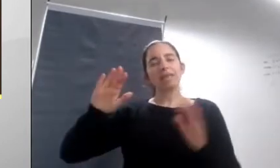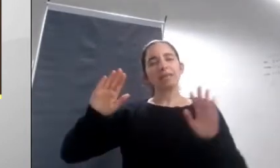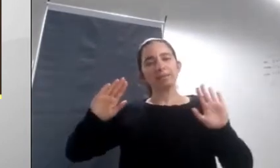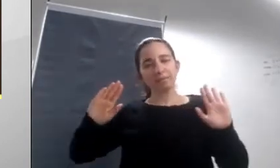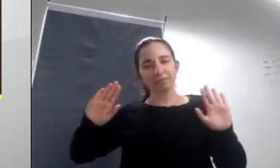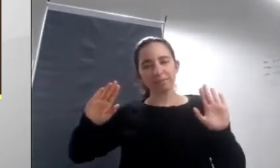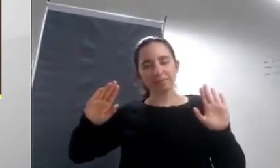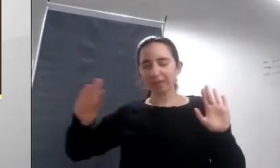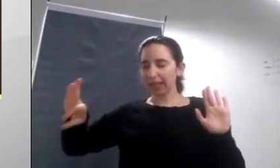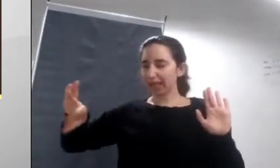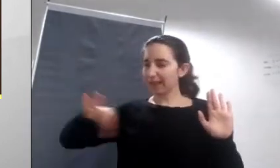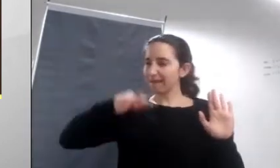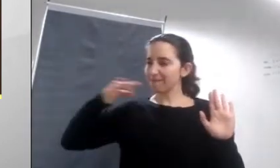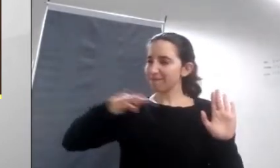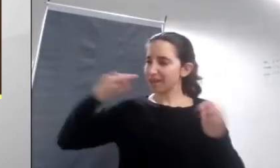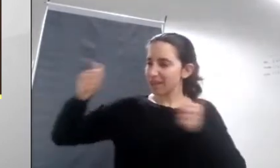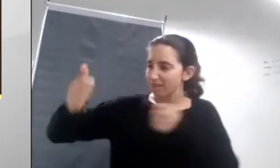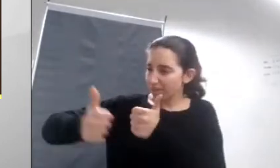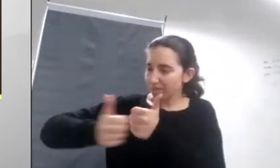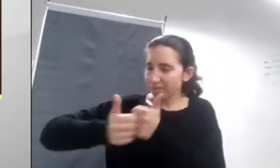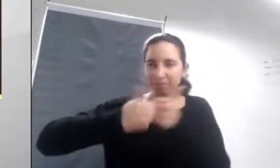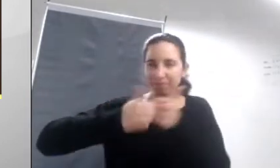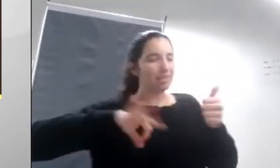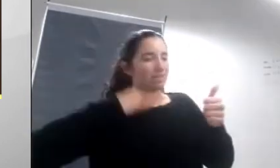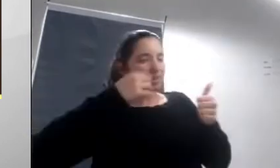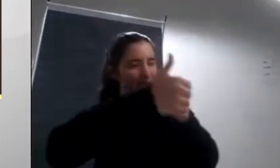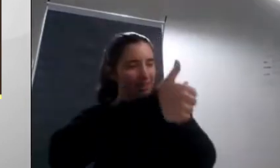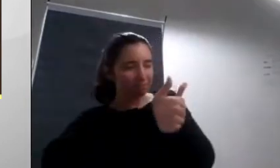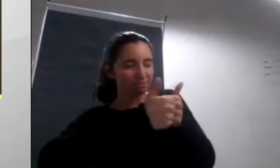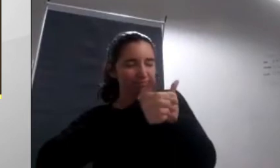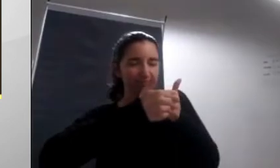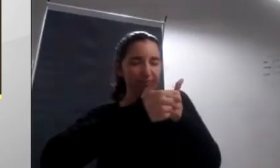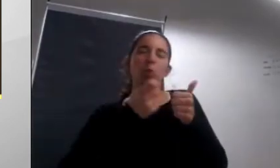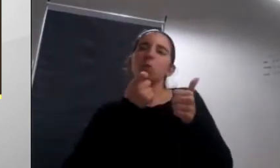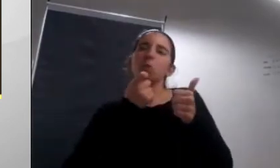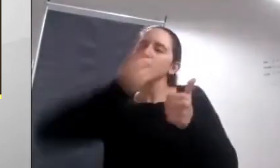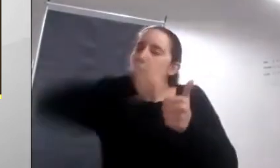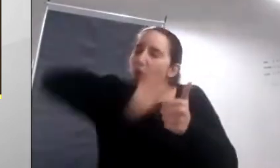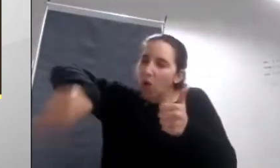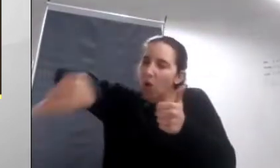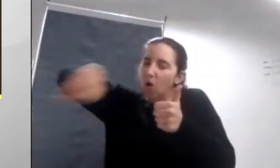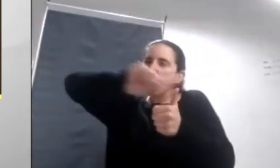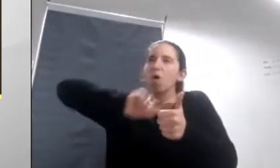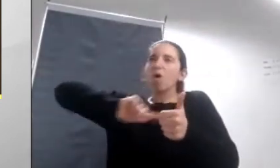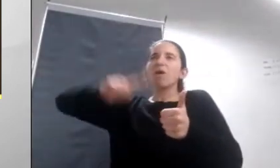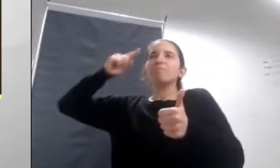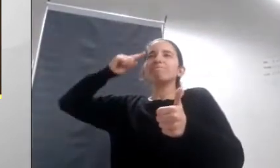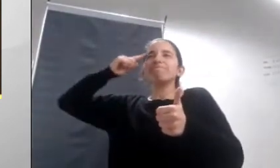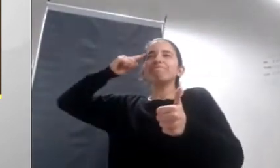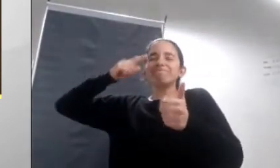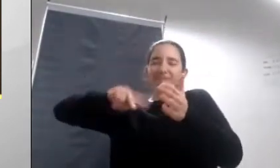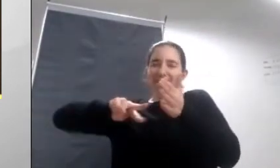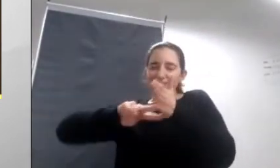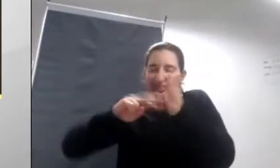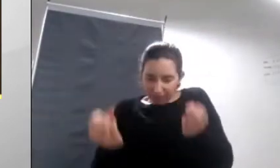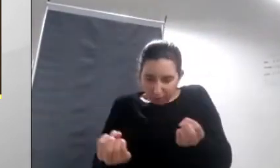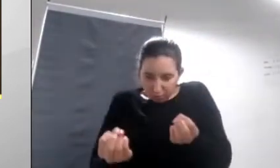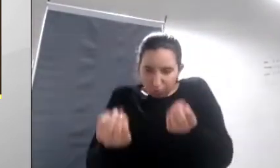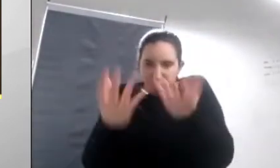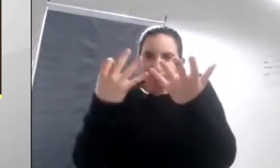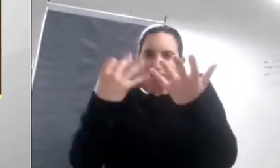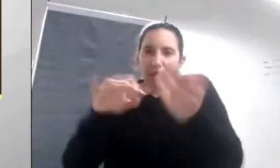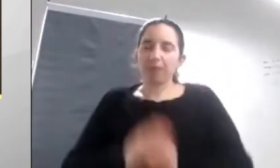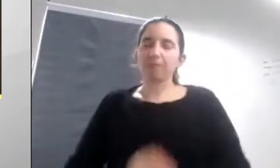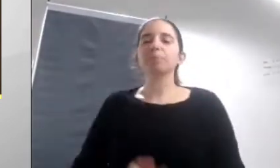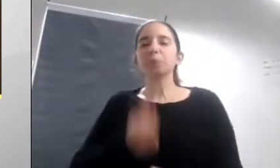la convivencia le tenemos que dar sentido a nosotros. Por ejemplo, en el caso que yo les mostré, los